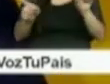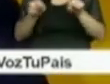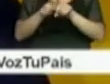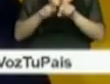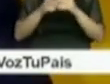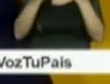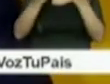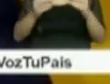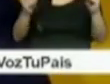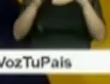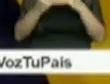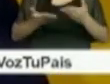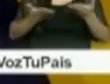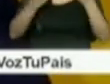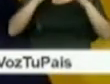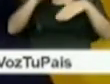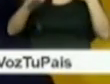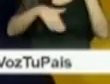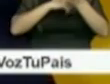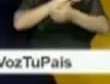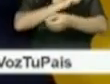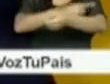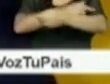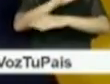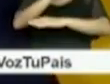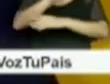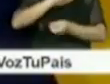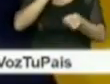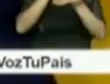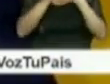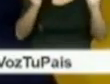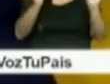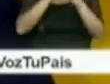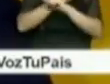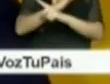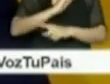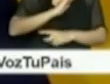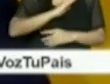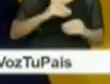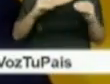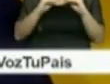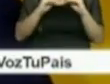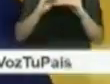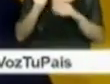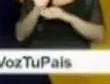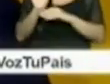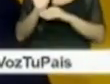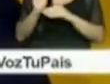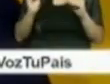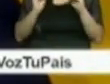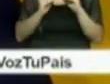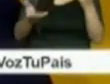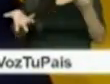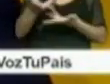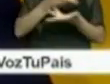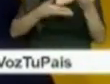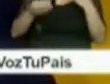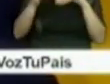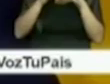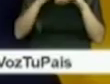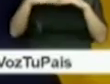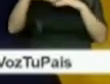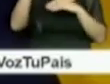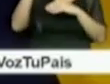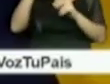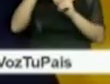encuentra en la disposición de fortalecer nuestra transferencia tecnológica hacia la parte ecuatoriana y compartir más